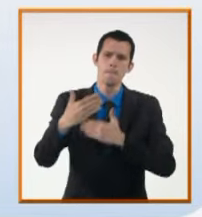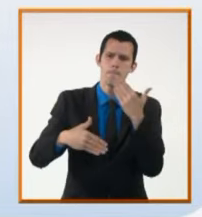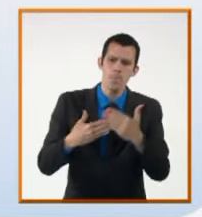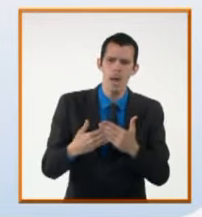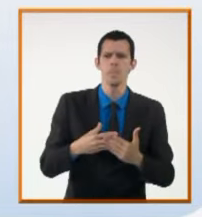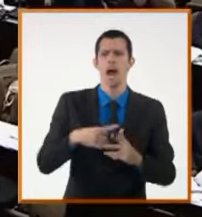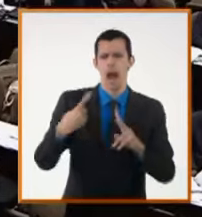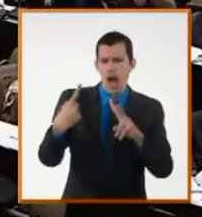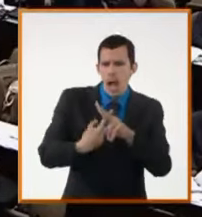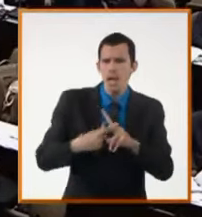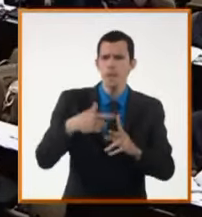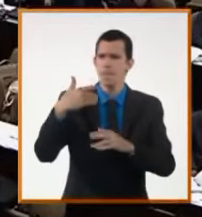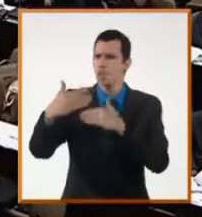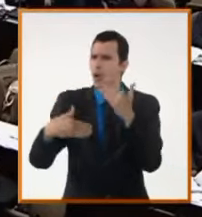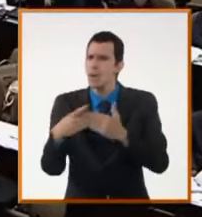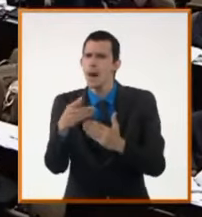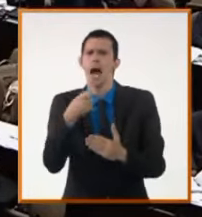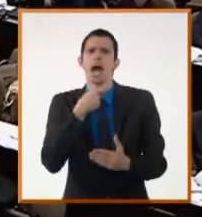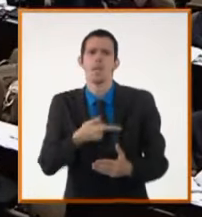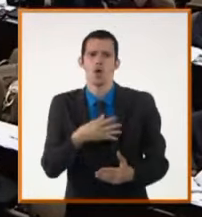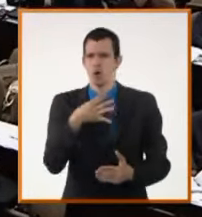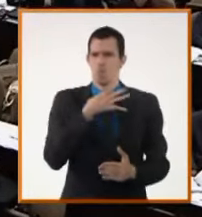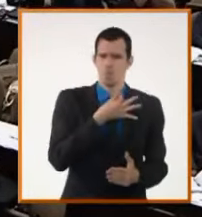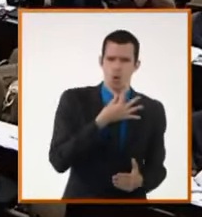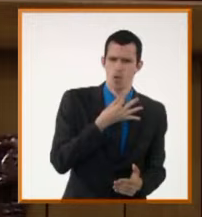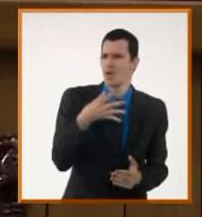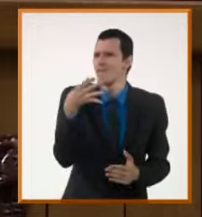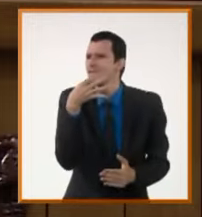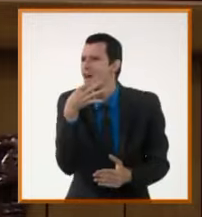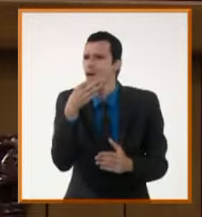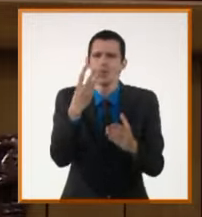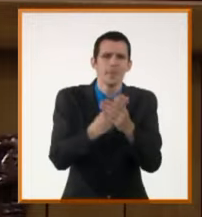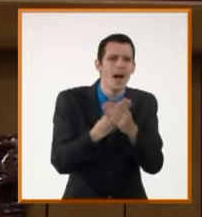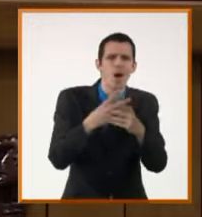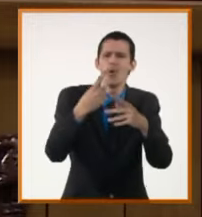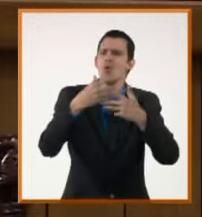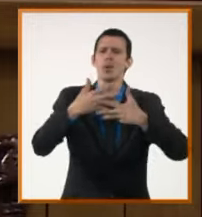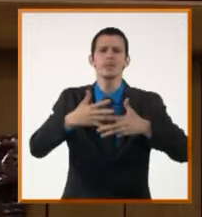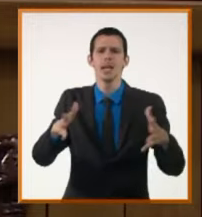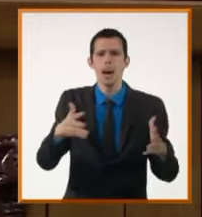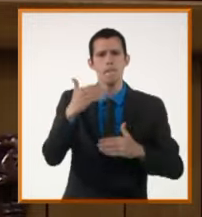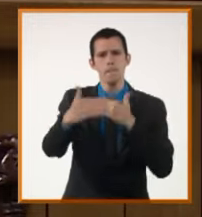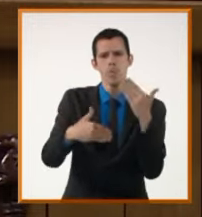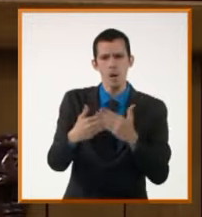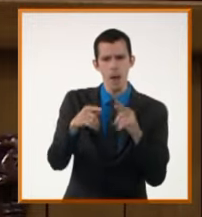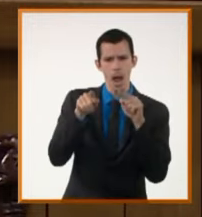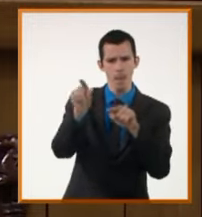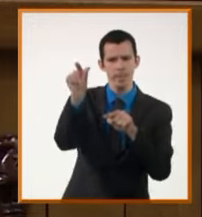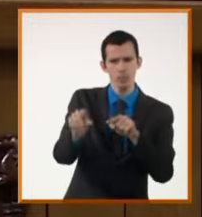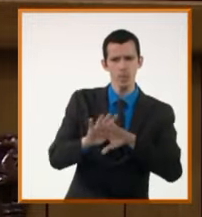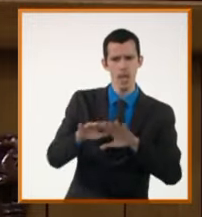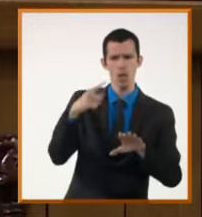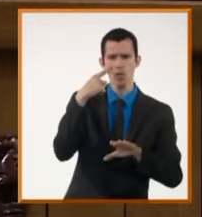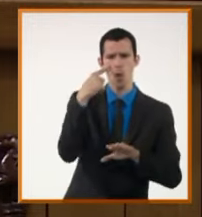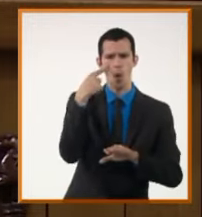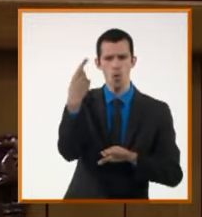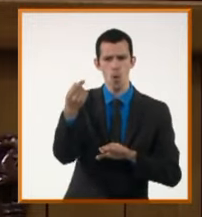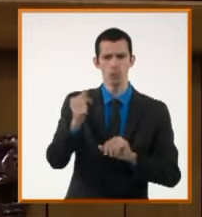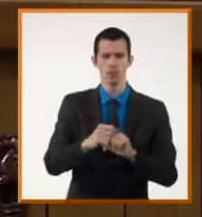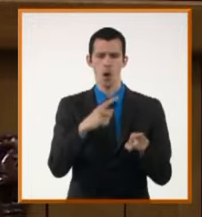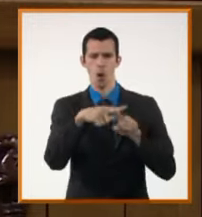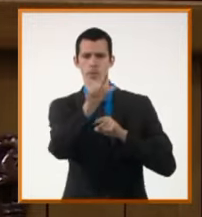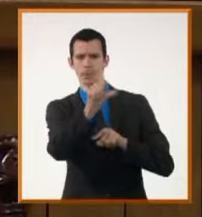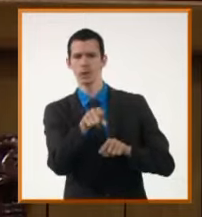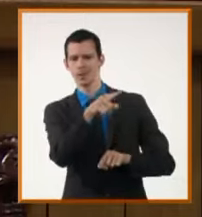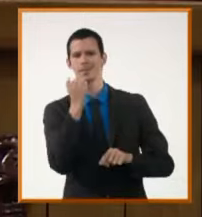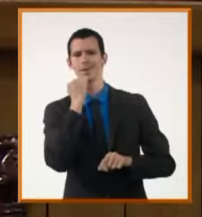sectores de la población. Entre las acciones que implementaremos en los próximos semanas